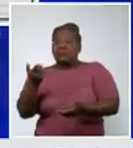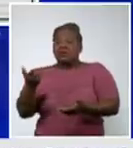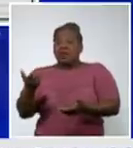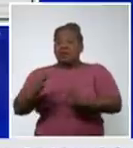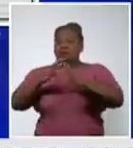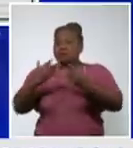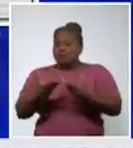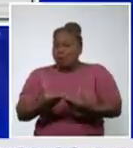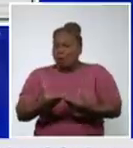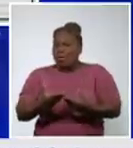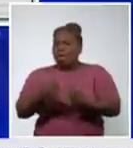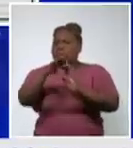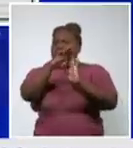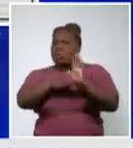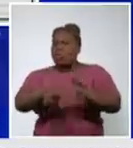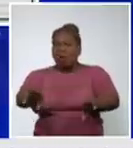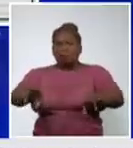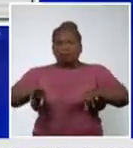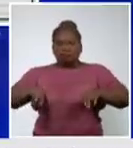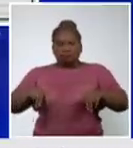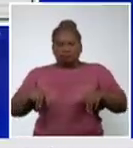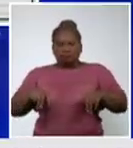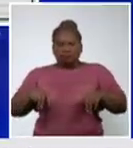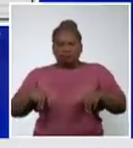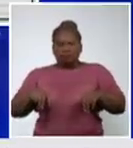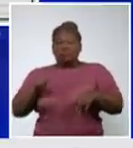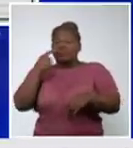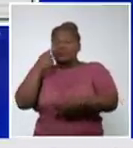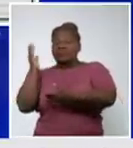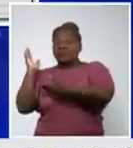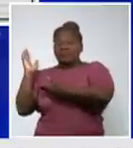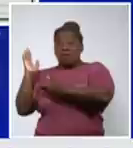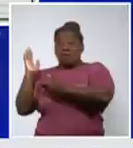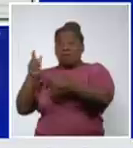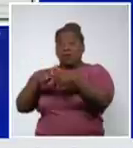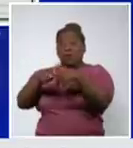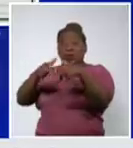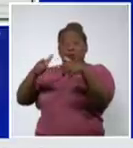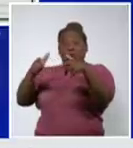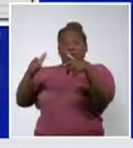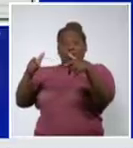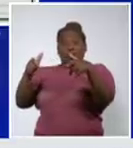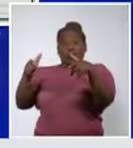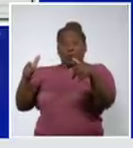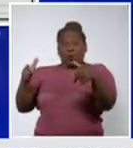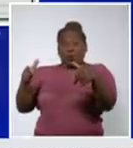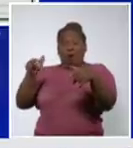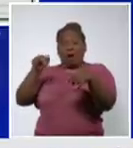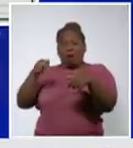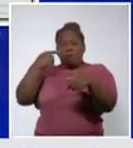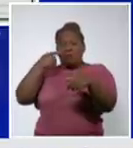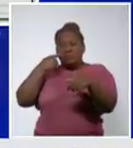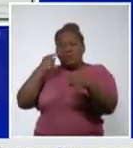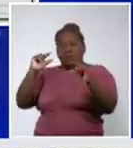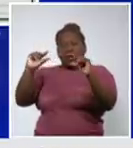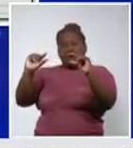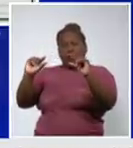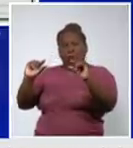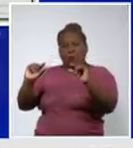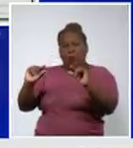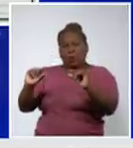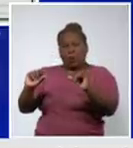adoptando. Como ustedes ven, después de un incremento marcado en los días anteriores, en las